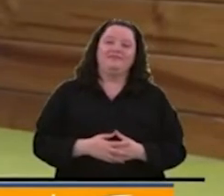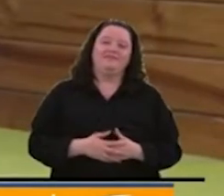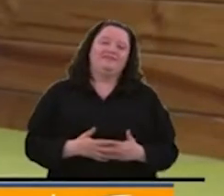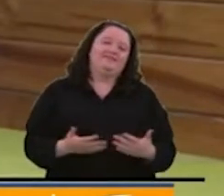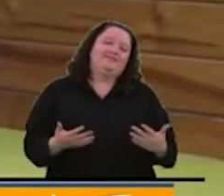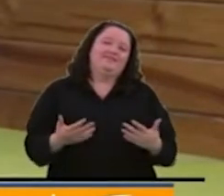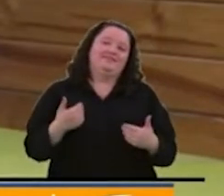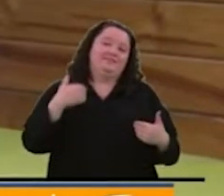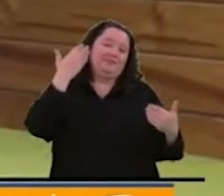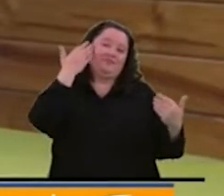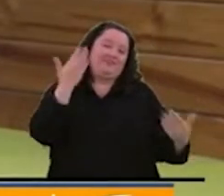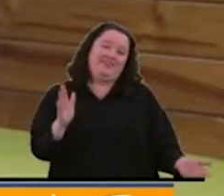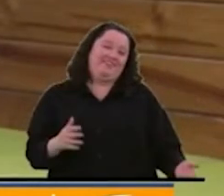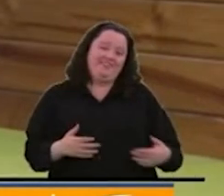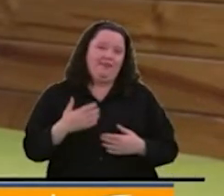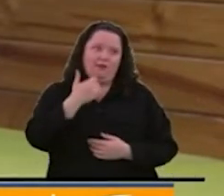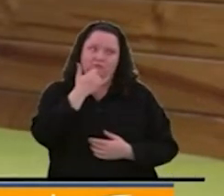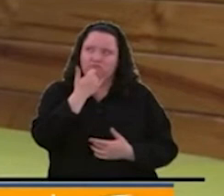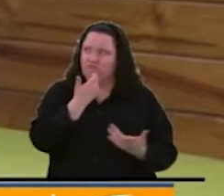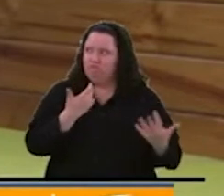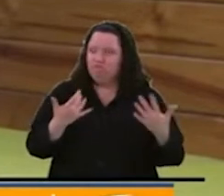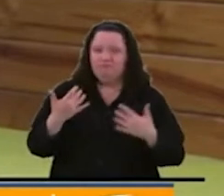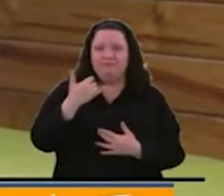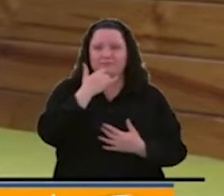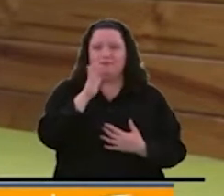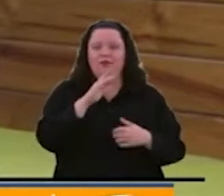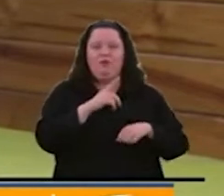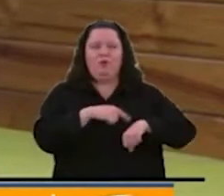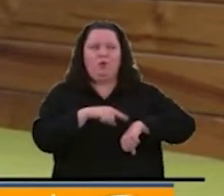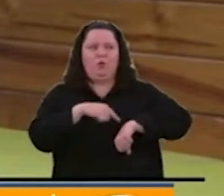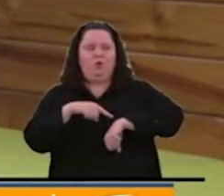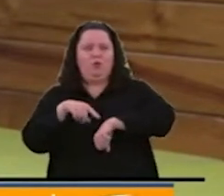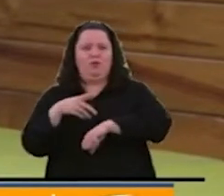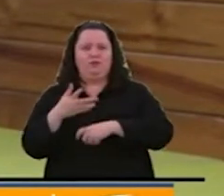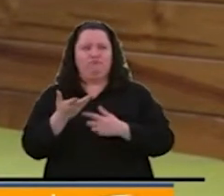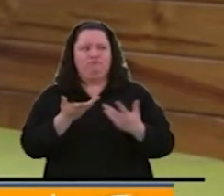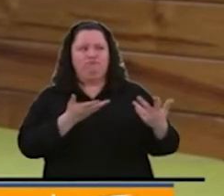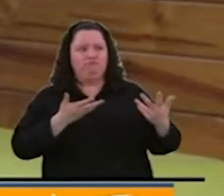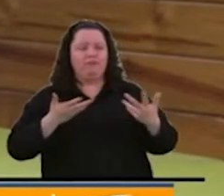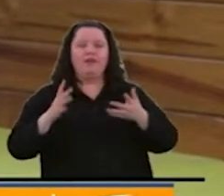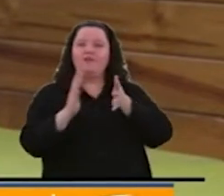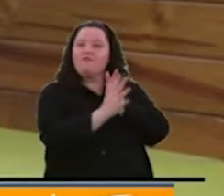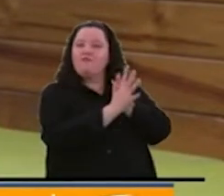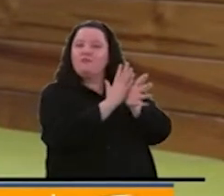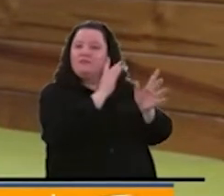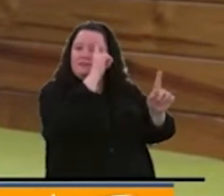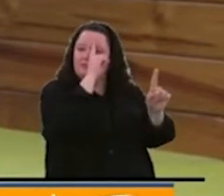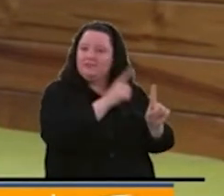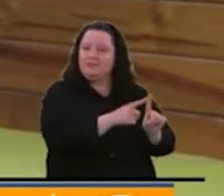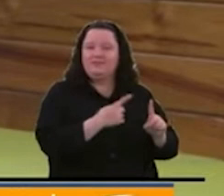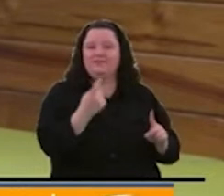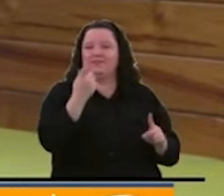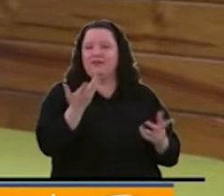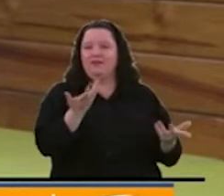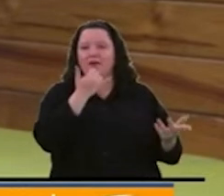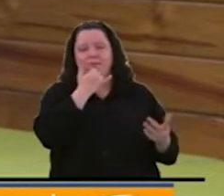Bueno, yo no sabía qué estaba pasando, ya habían pasado varias horas y no teníamos una información precisa